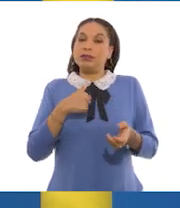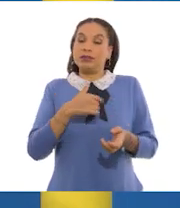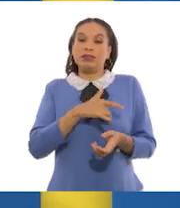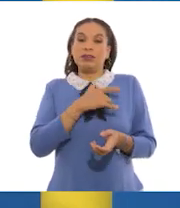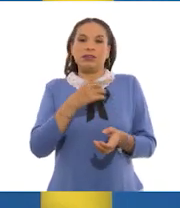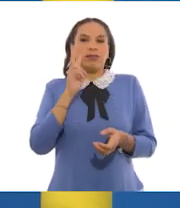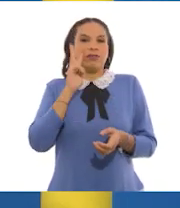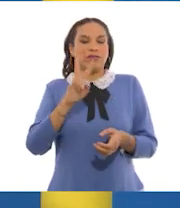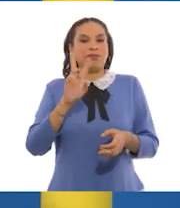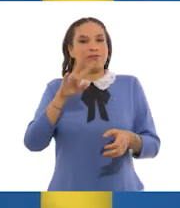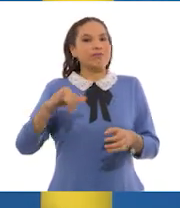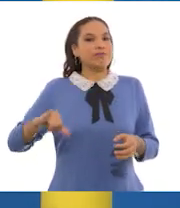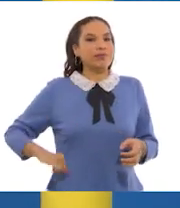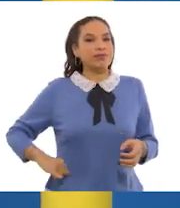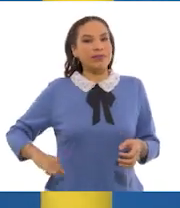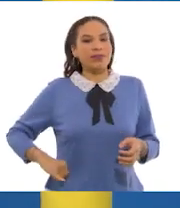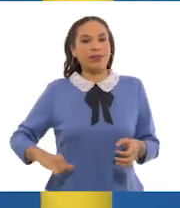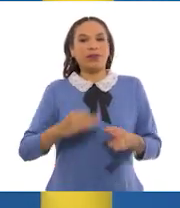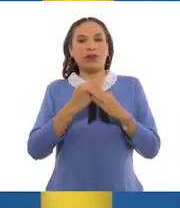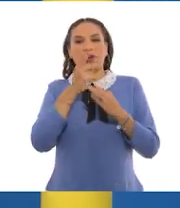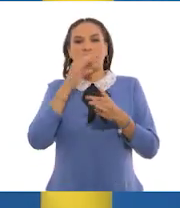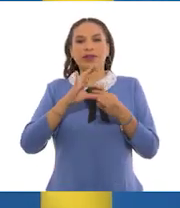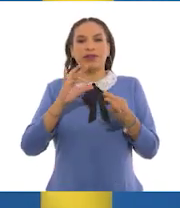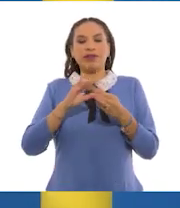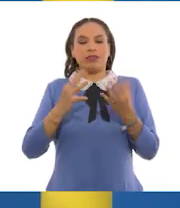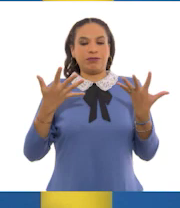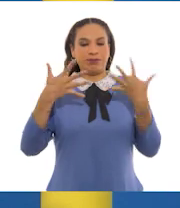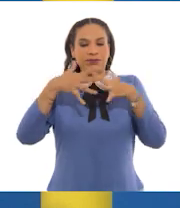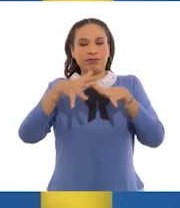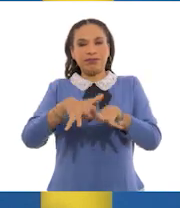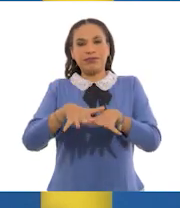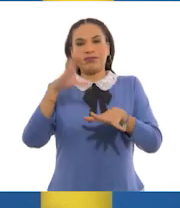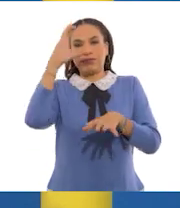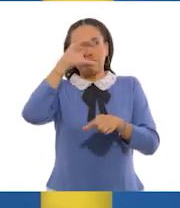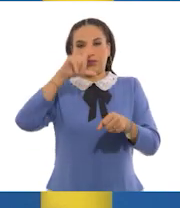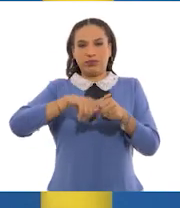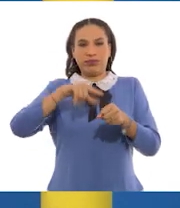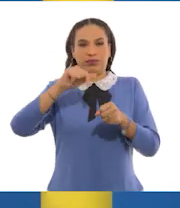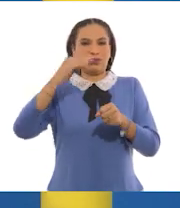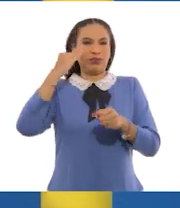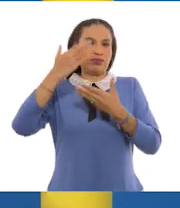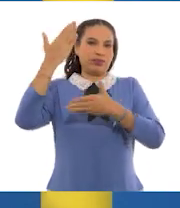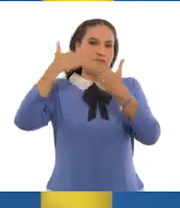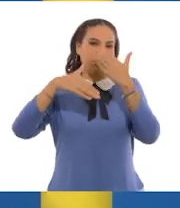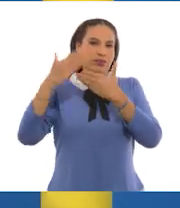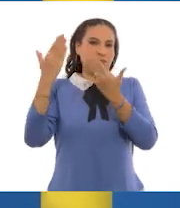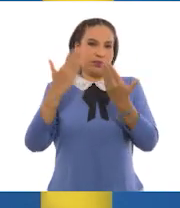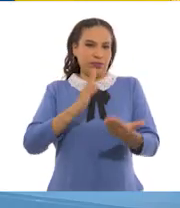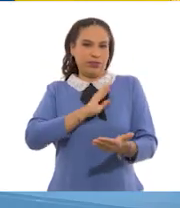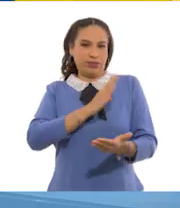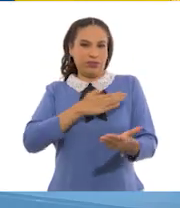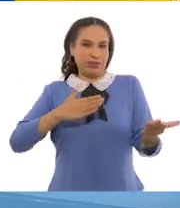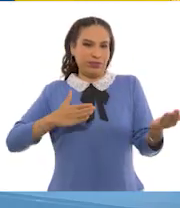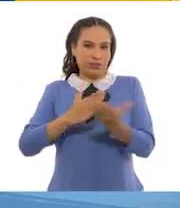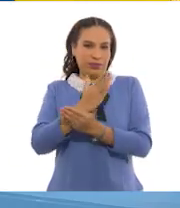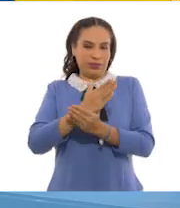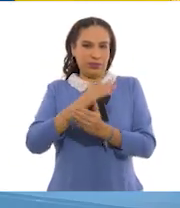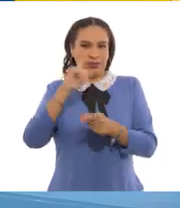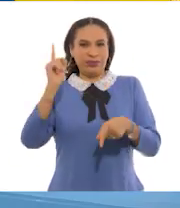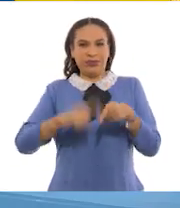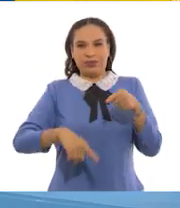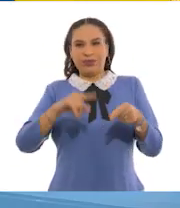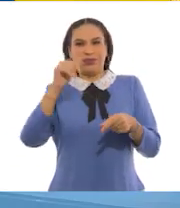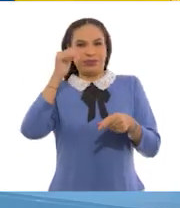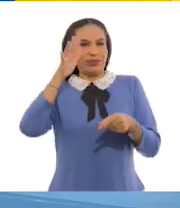que, me pareció muy interesante lo que dijo sobre la mezcla de culturas que hubo aquí en tiempos de la Nueva España, maestra. Fue gracias a